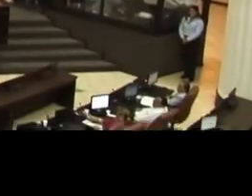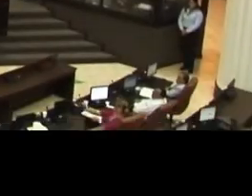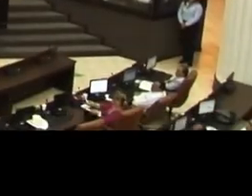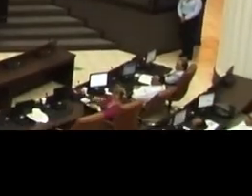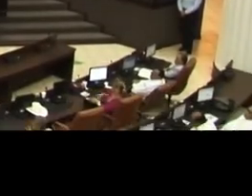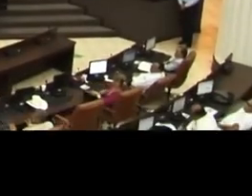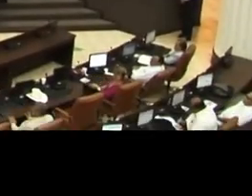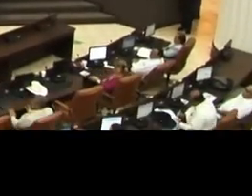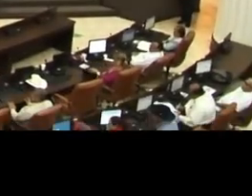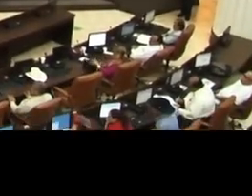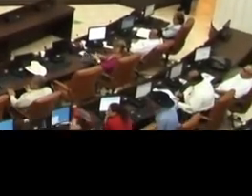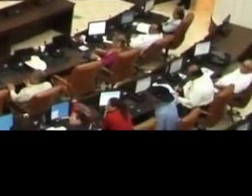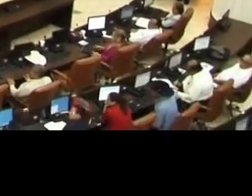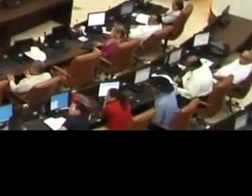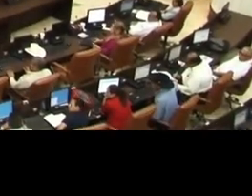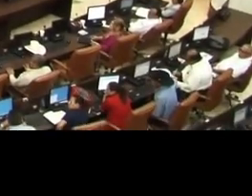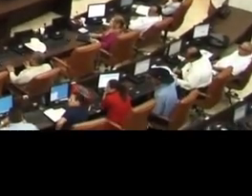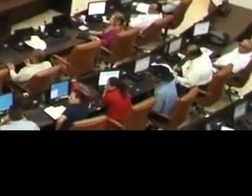¡Gracias!